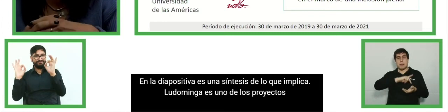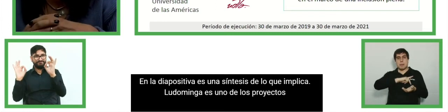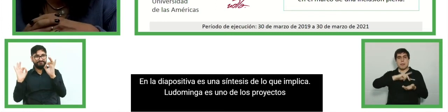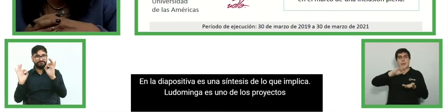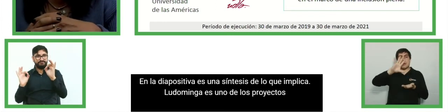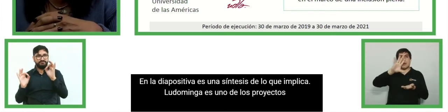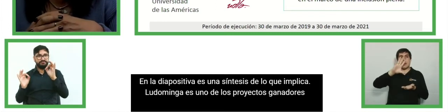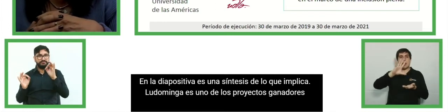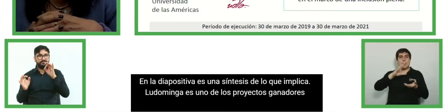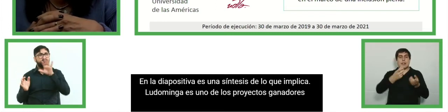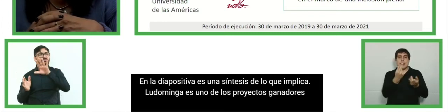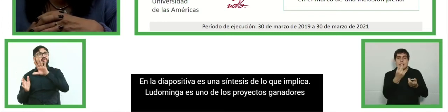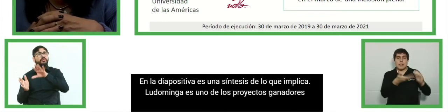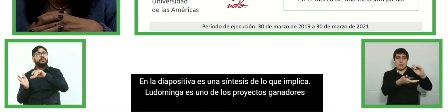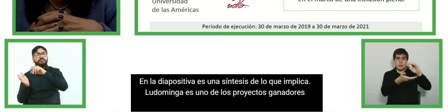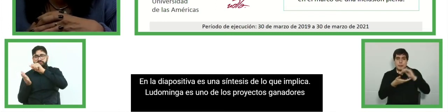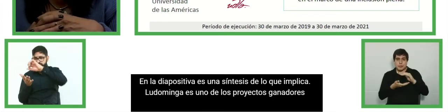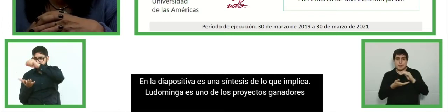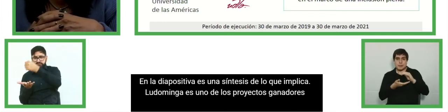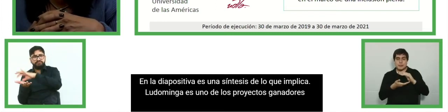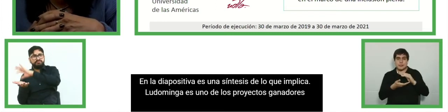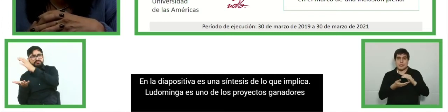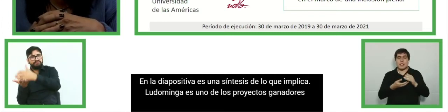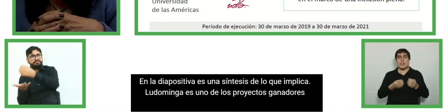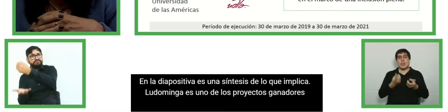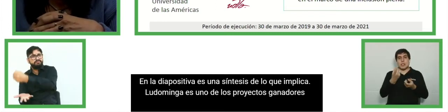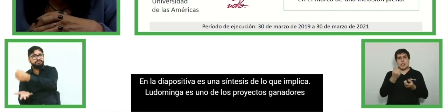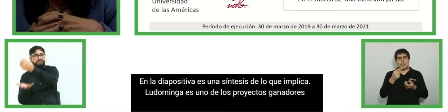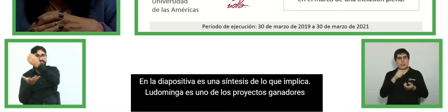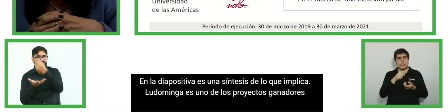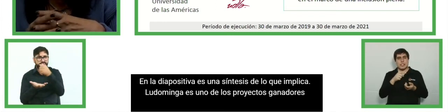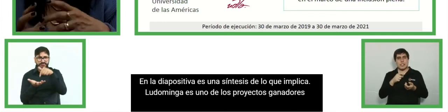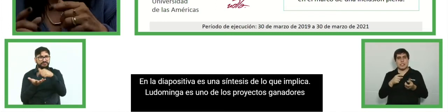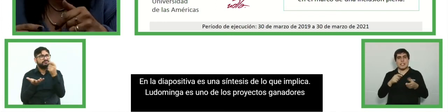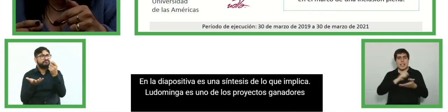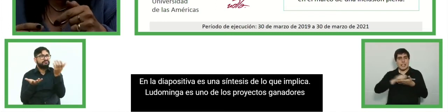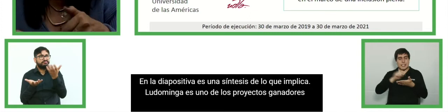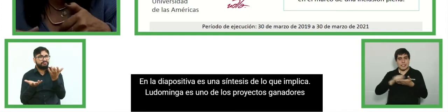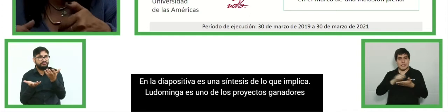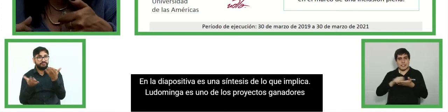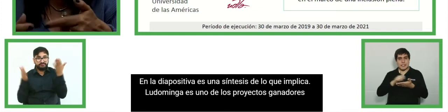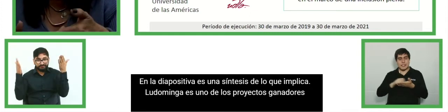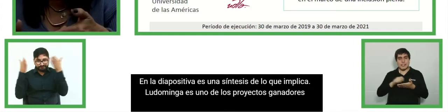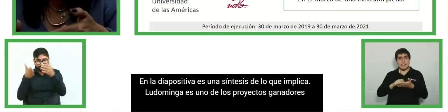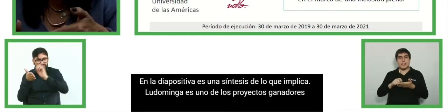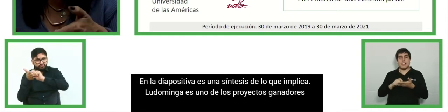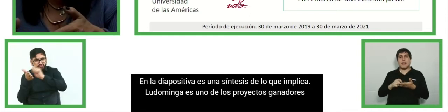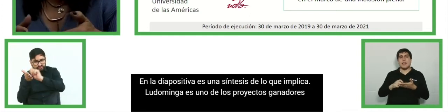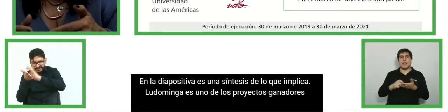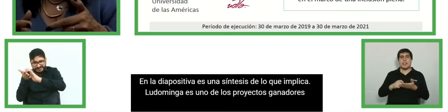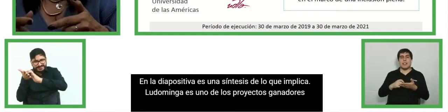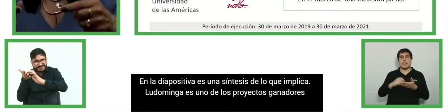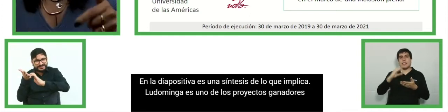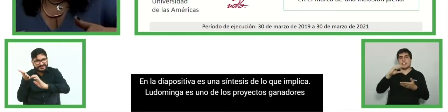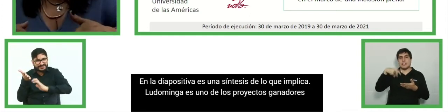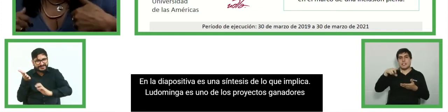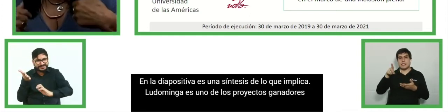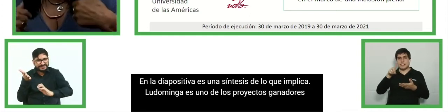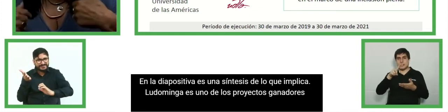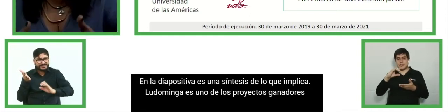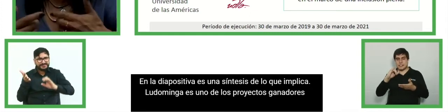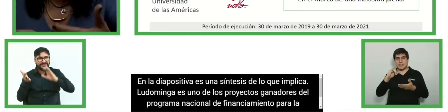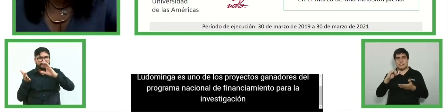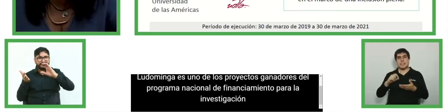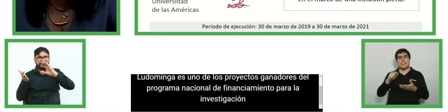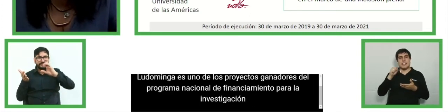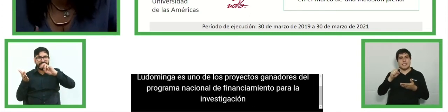inédita, con recursos de la Secretaría de Educación Superior, Ciencia, Tecnología e Innovación, CENESID, lo que implica que este